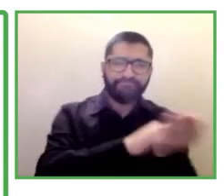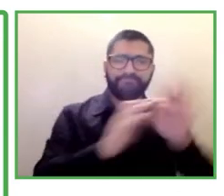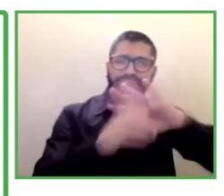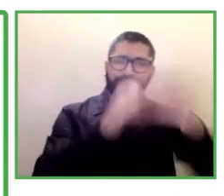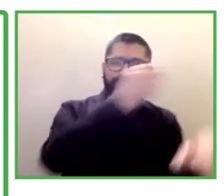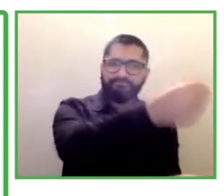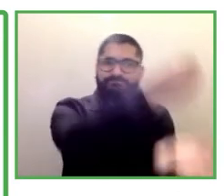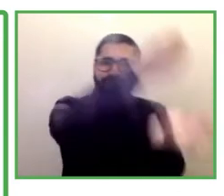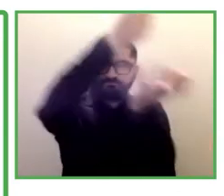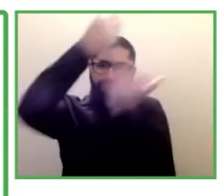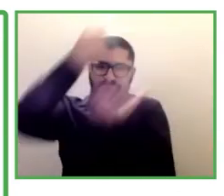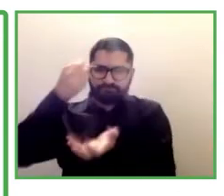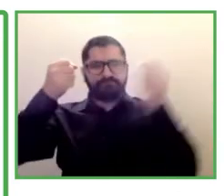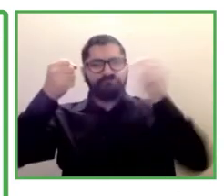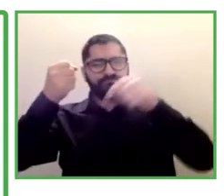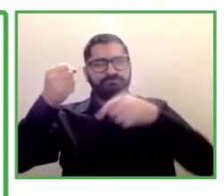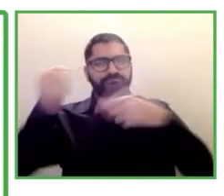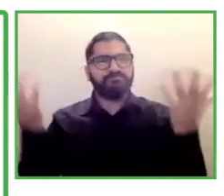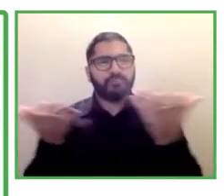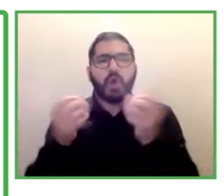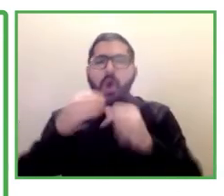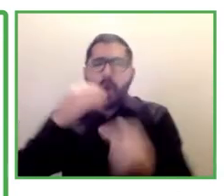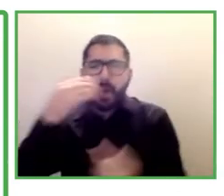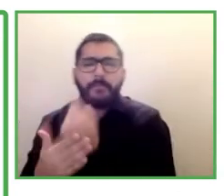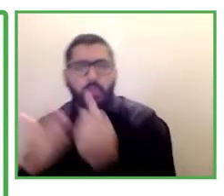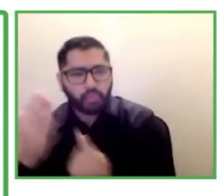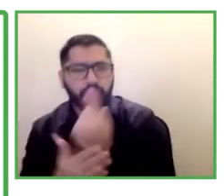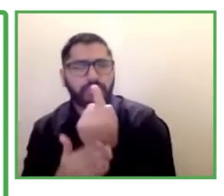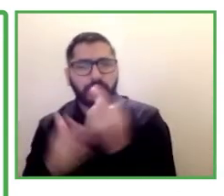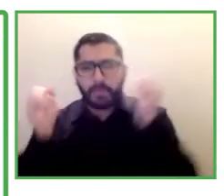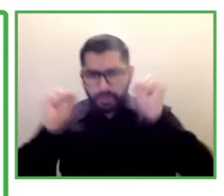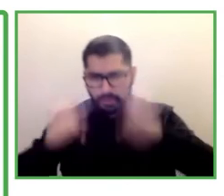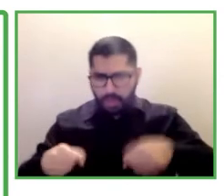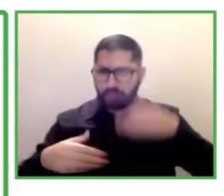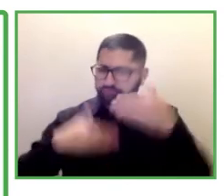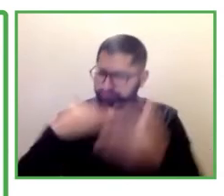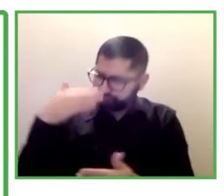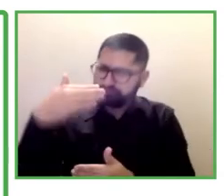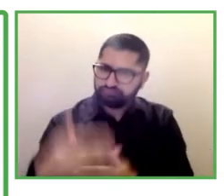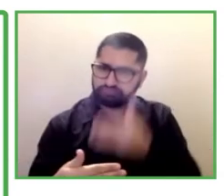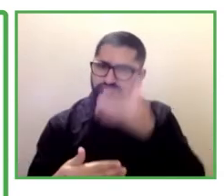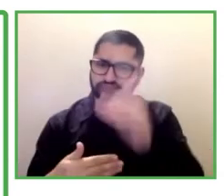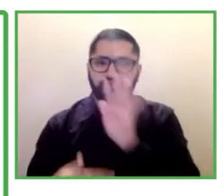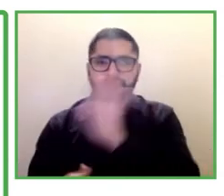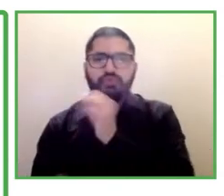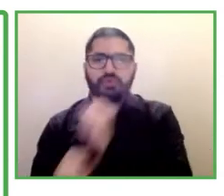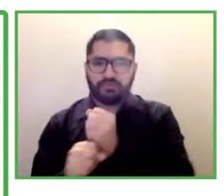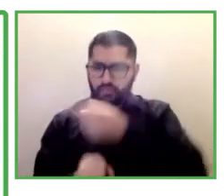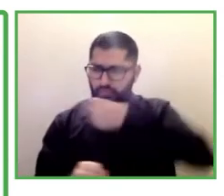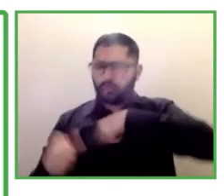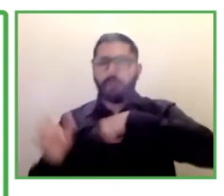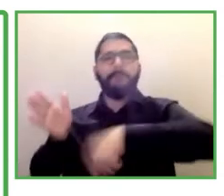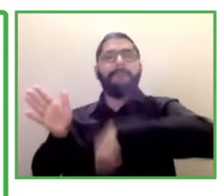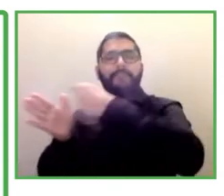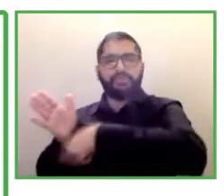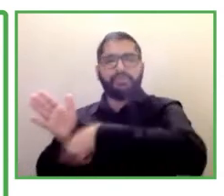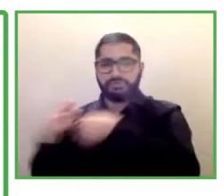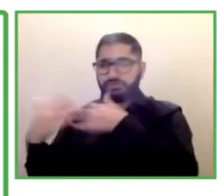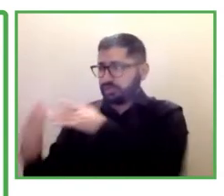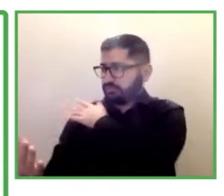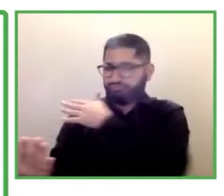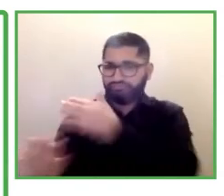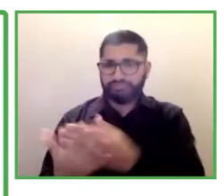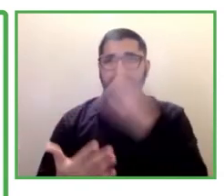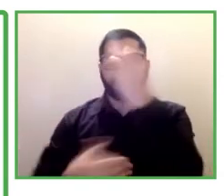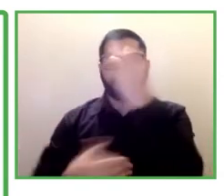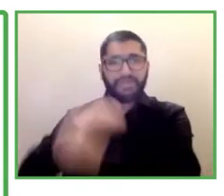hemos podido continuar con nuestros proyectos por ya 3 años. El próximo proyecto, vamos a ver